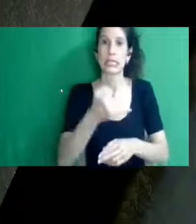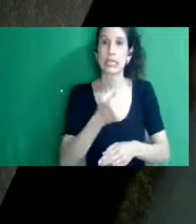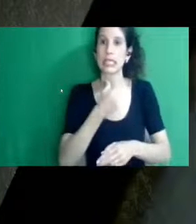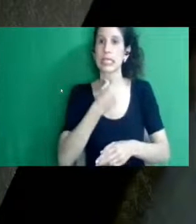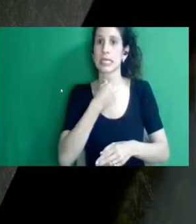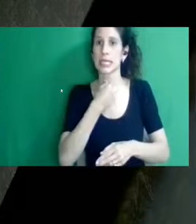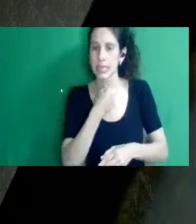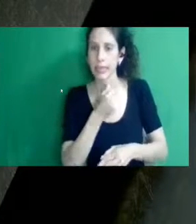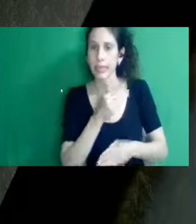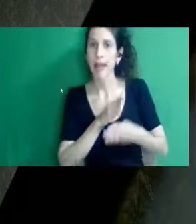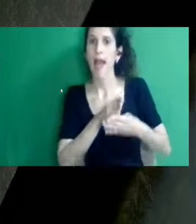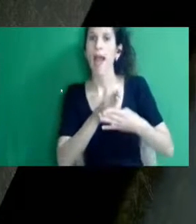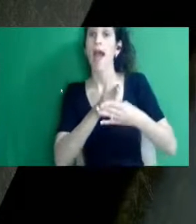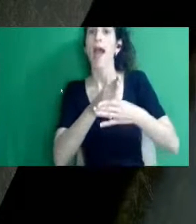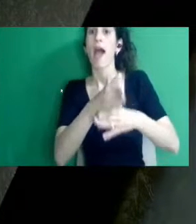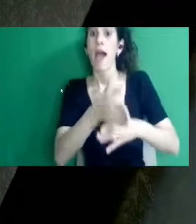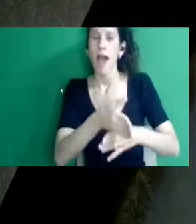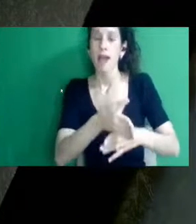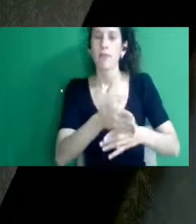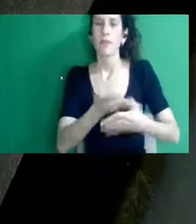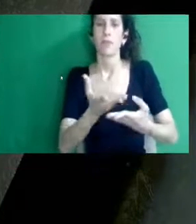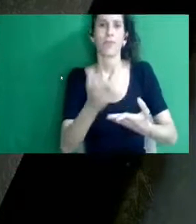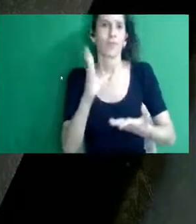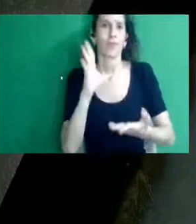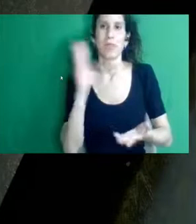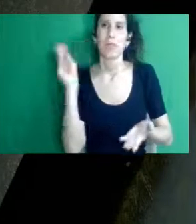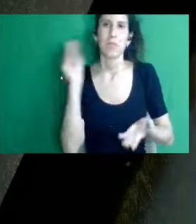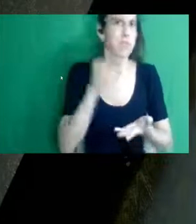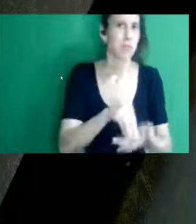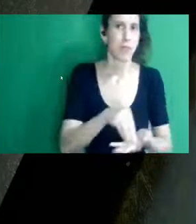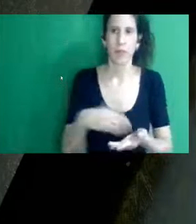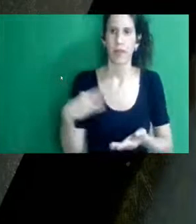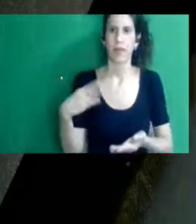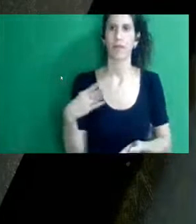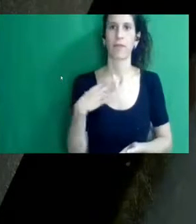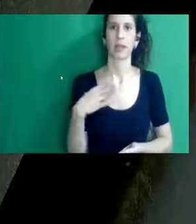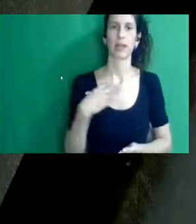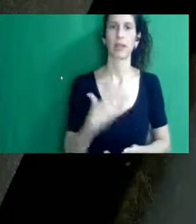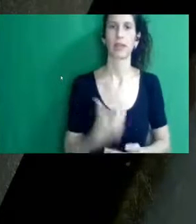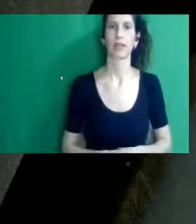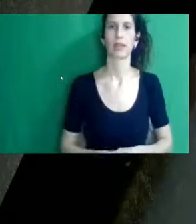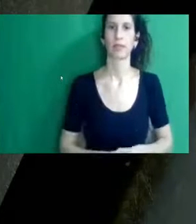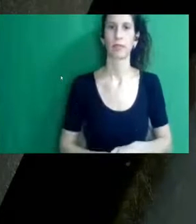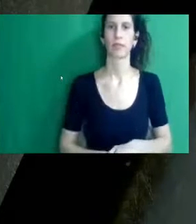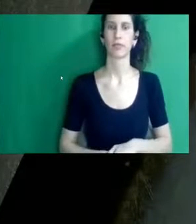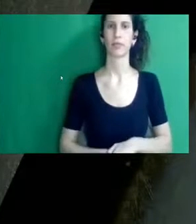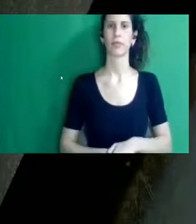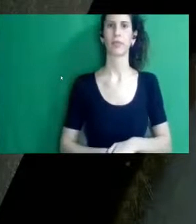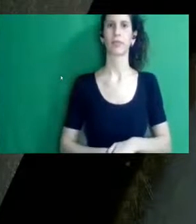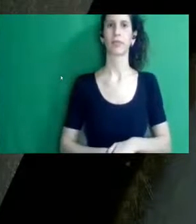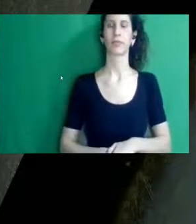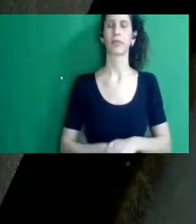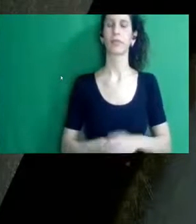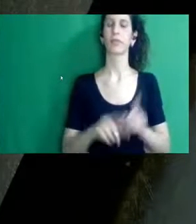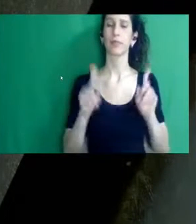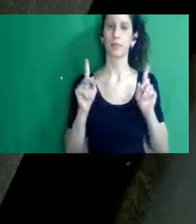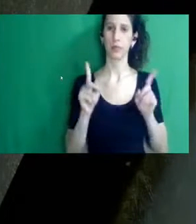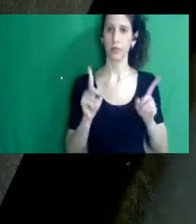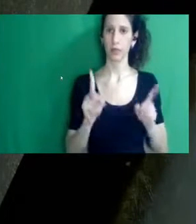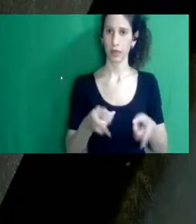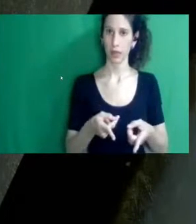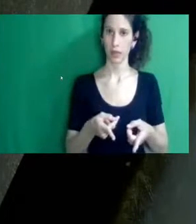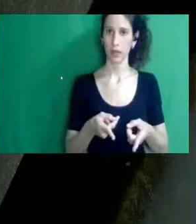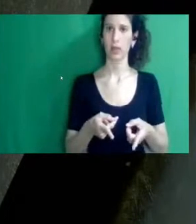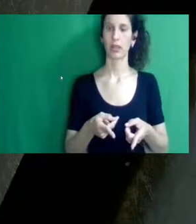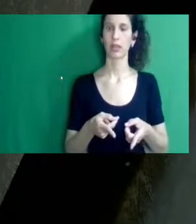camino, y también cuestiones de, por ahí en alguna de las ponencias se habló, cómo es la